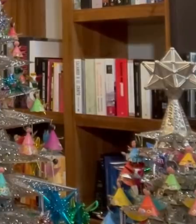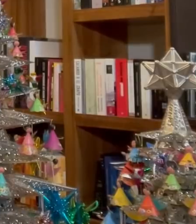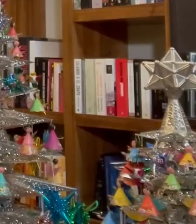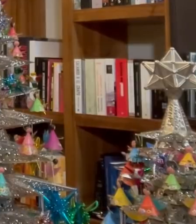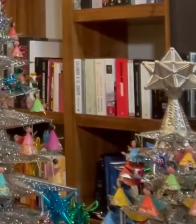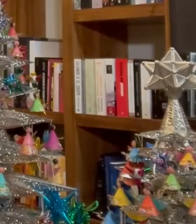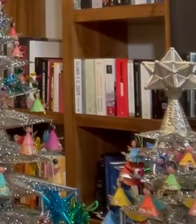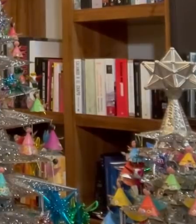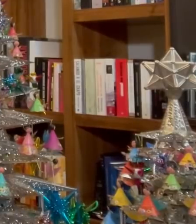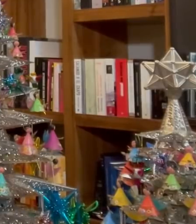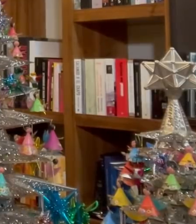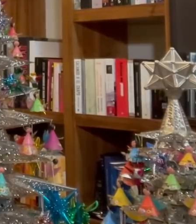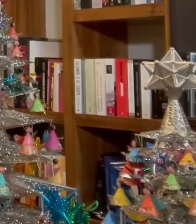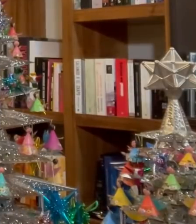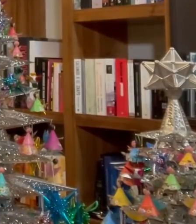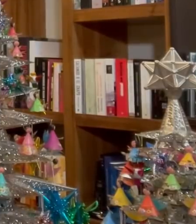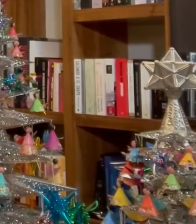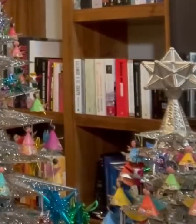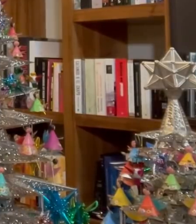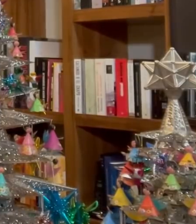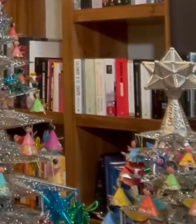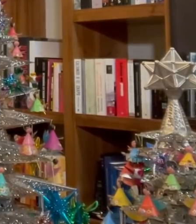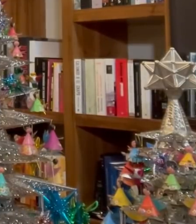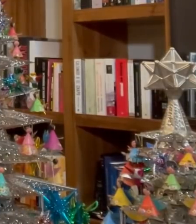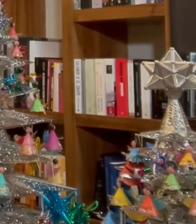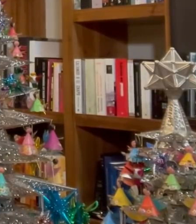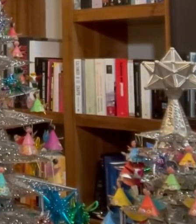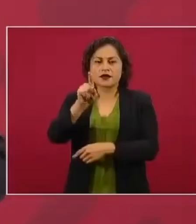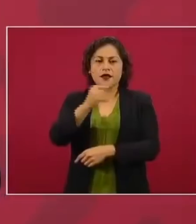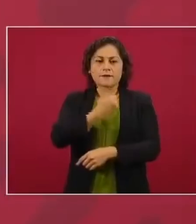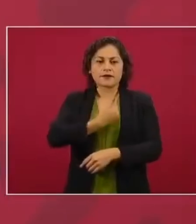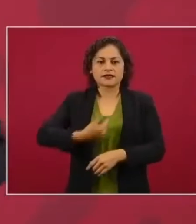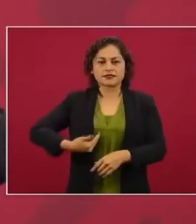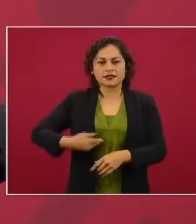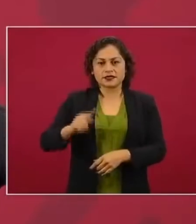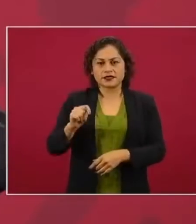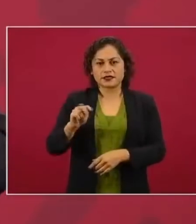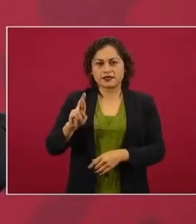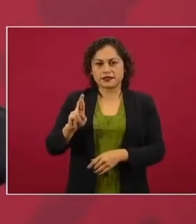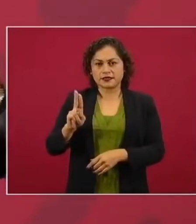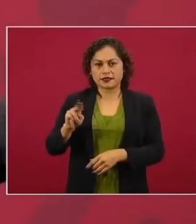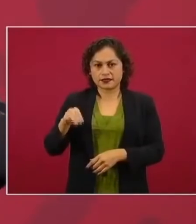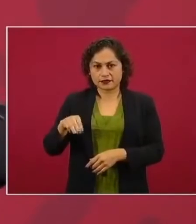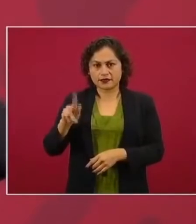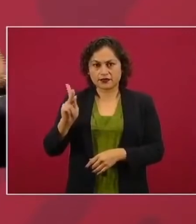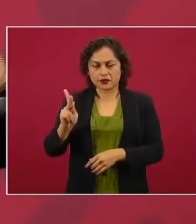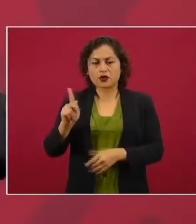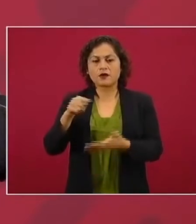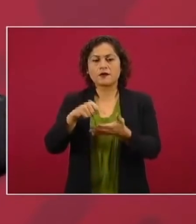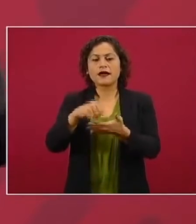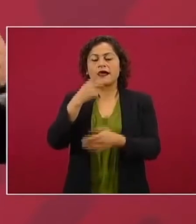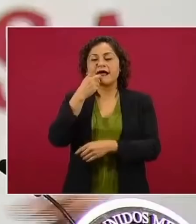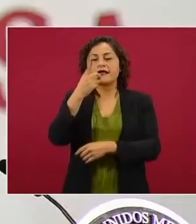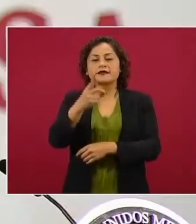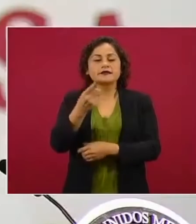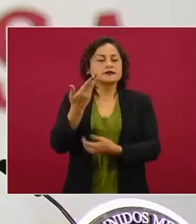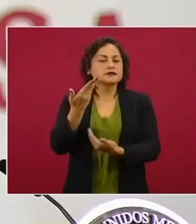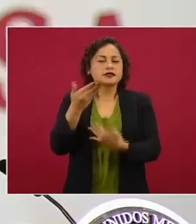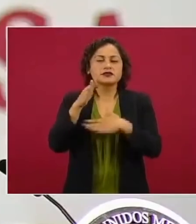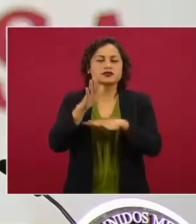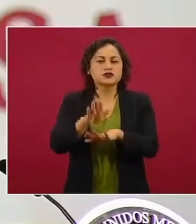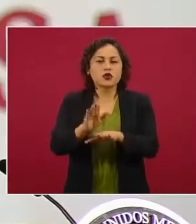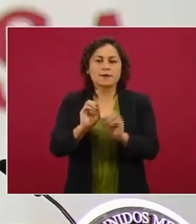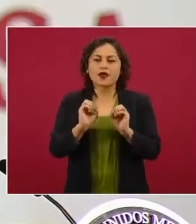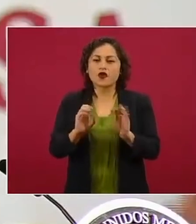día 1 se inicia el tercer año. Hoy el presidente López Obrador dijo que no hay diferencia de causales entre feminicidio